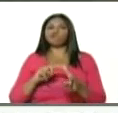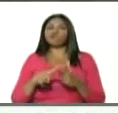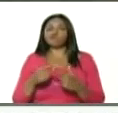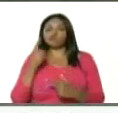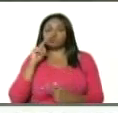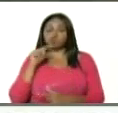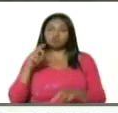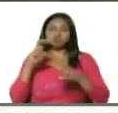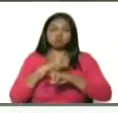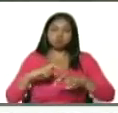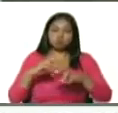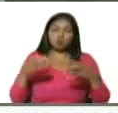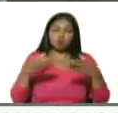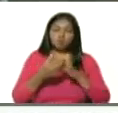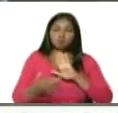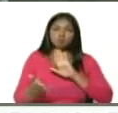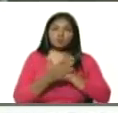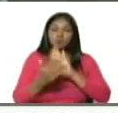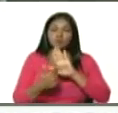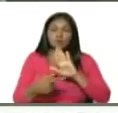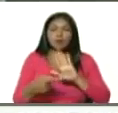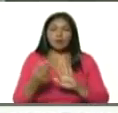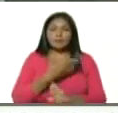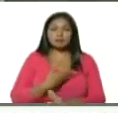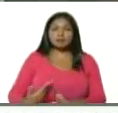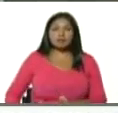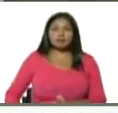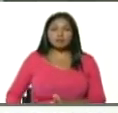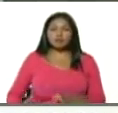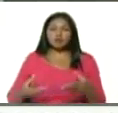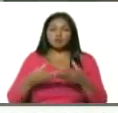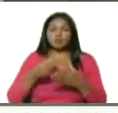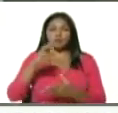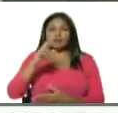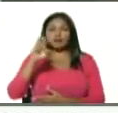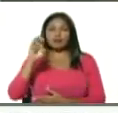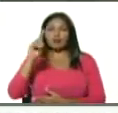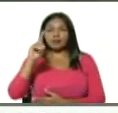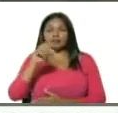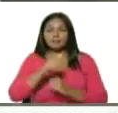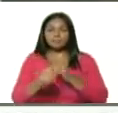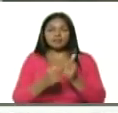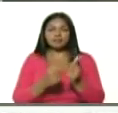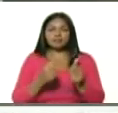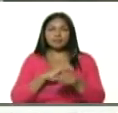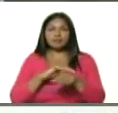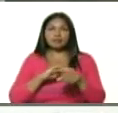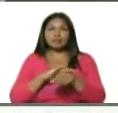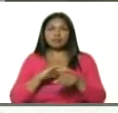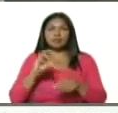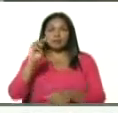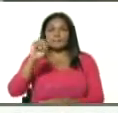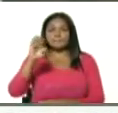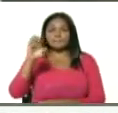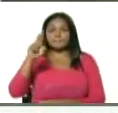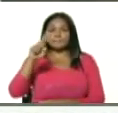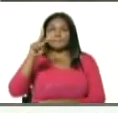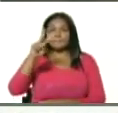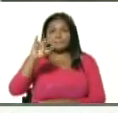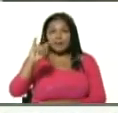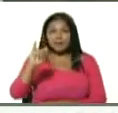puesto al frente a la presidenta de RecTV y a la viceministra Mardi Medina